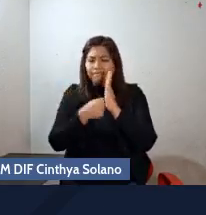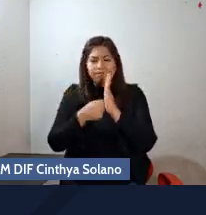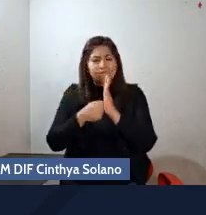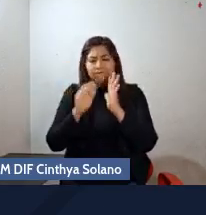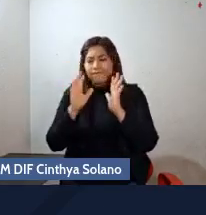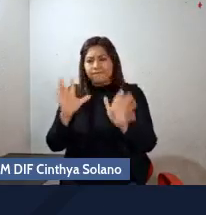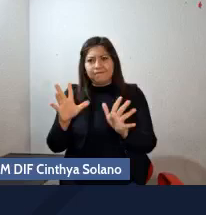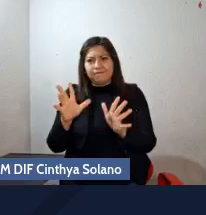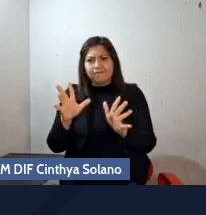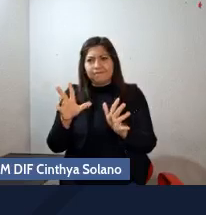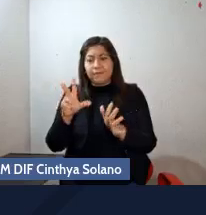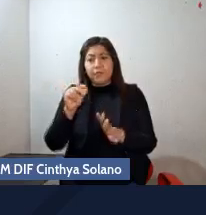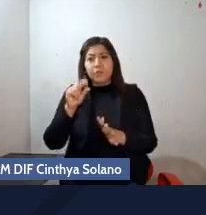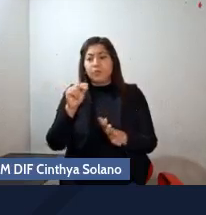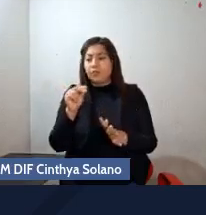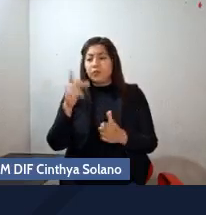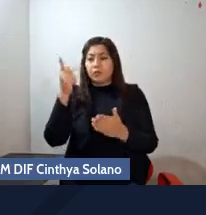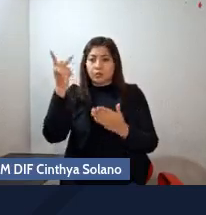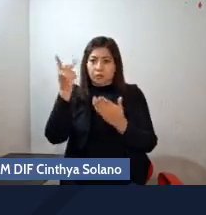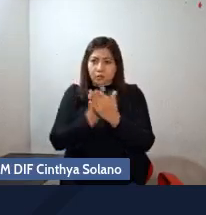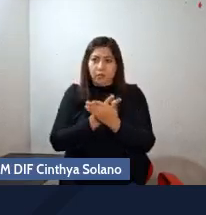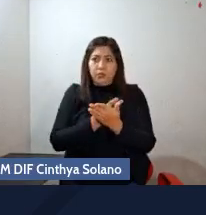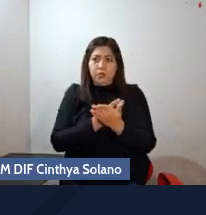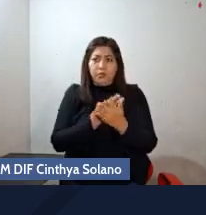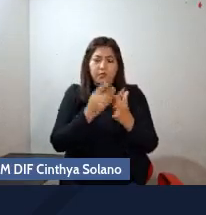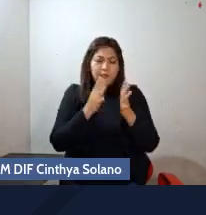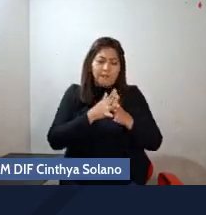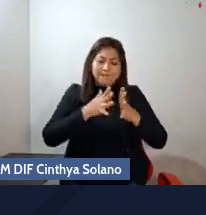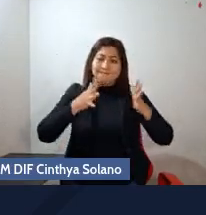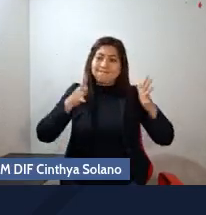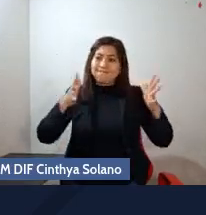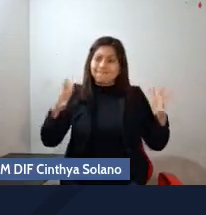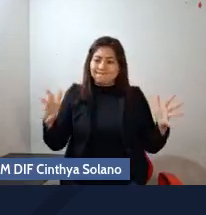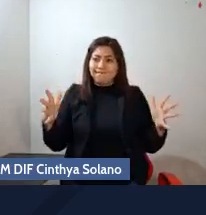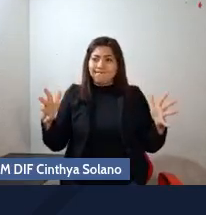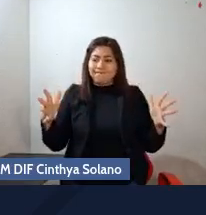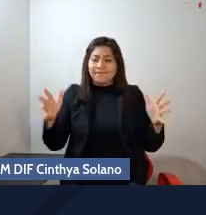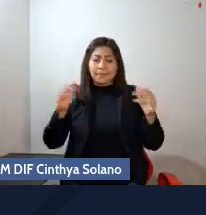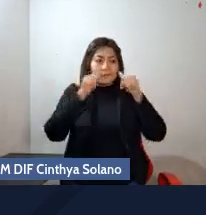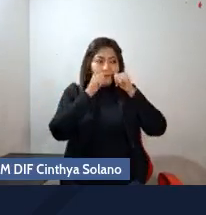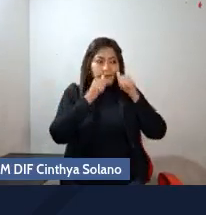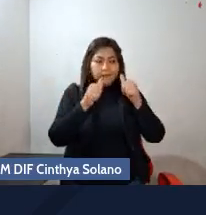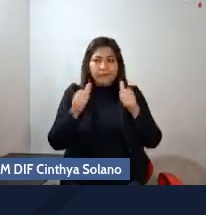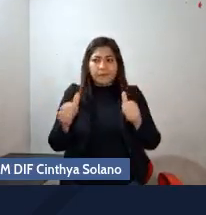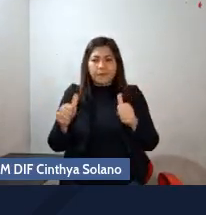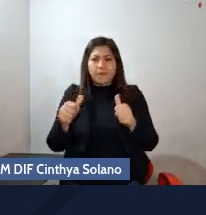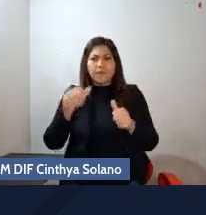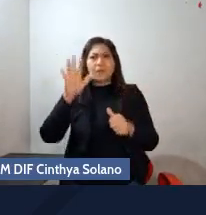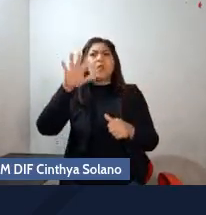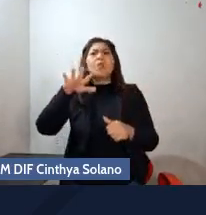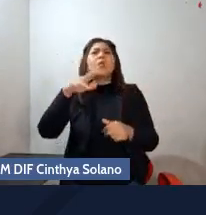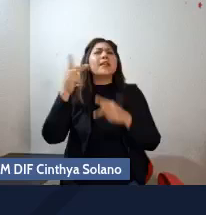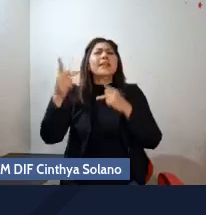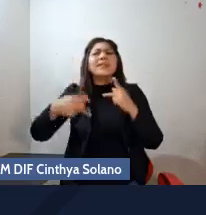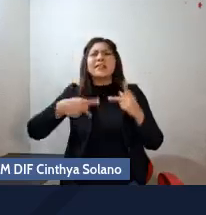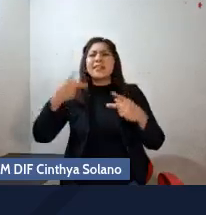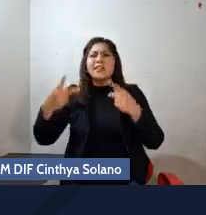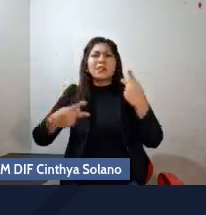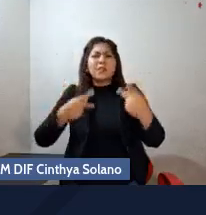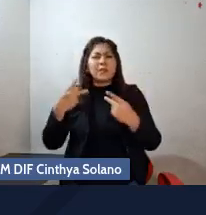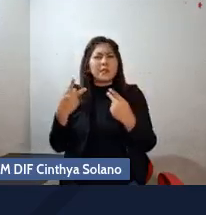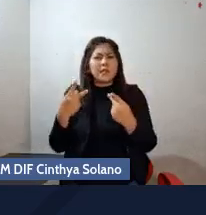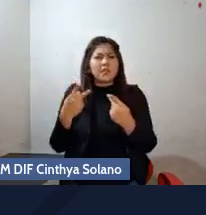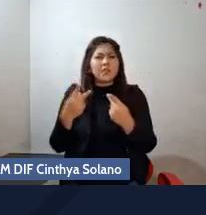es un poquito más amplio. Entonces, no sé si hay alguna pregunta, alguna duda.